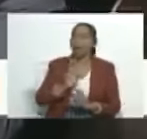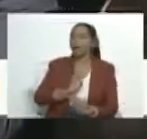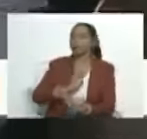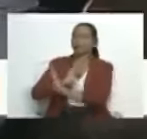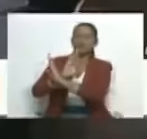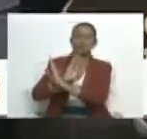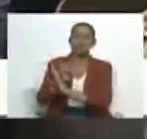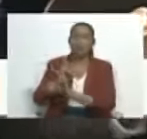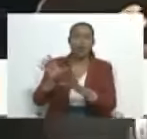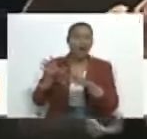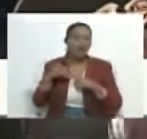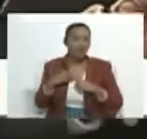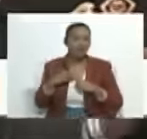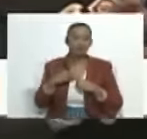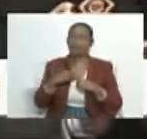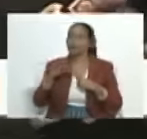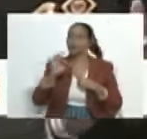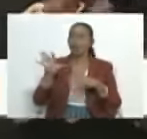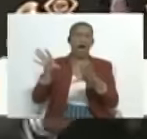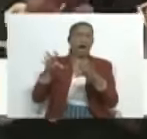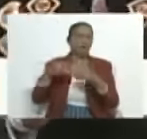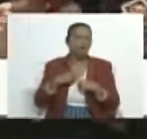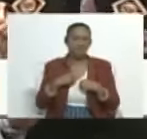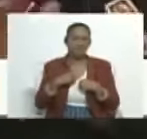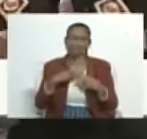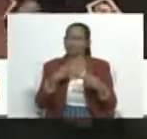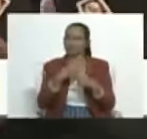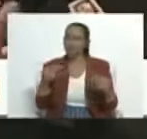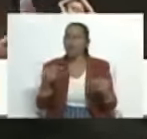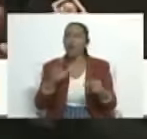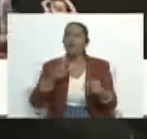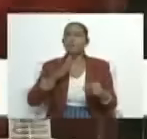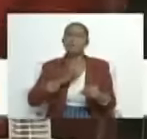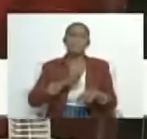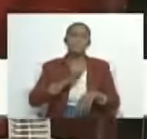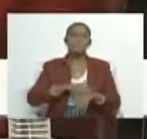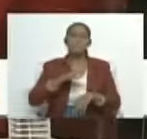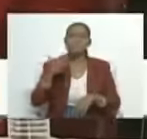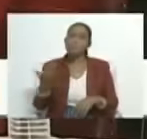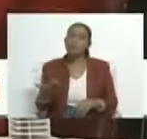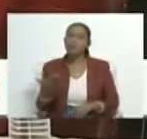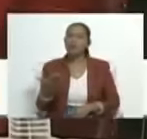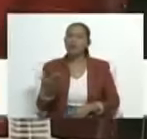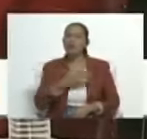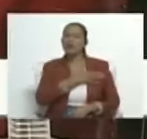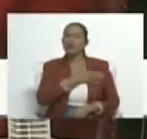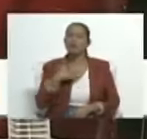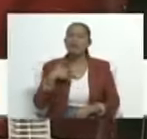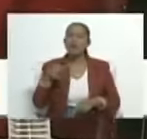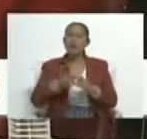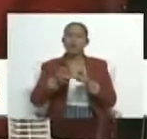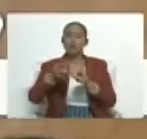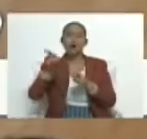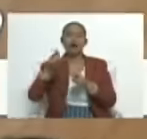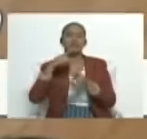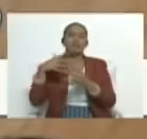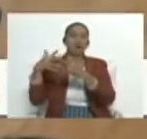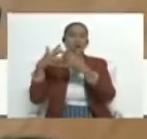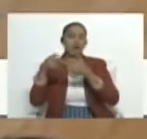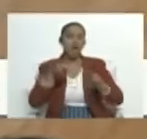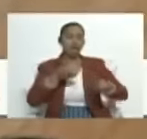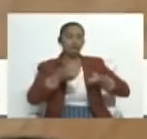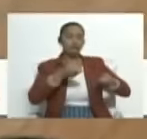no las acepta, no las reconoce, porque pretenden erigirse como mecanismo de tutelaje permanente,